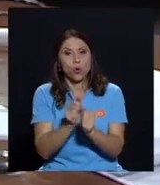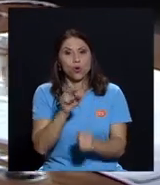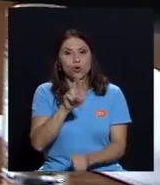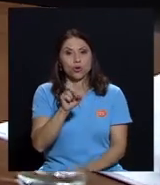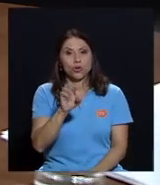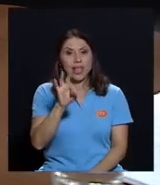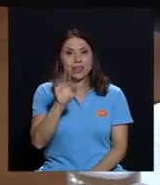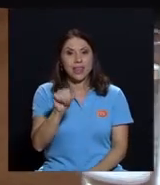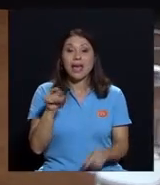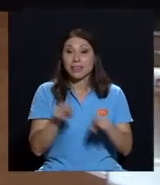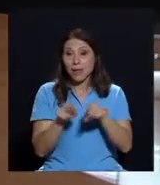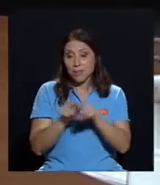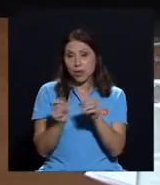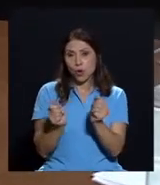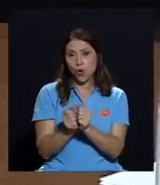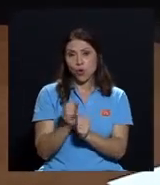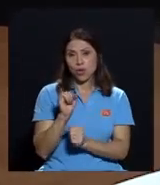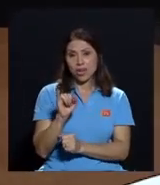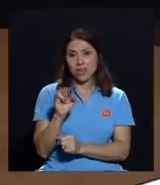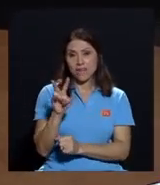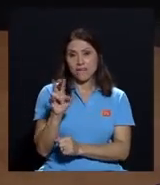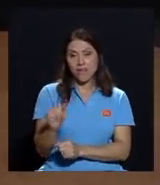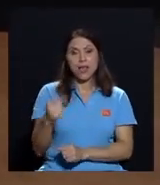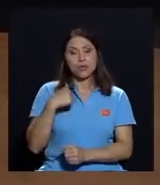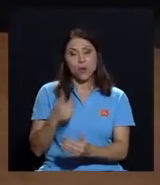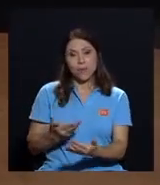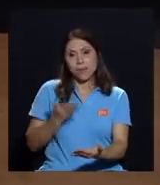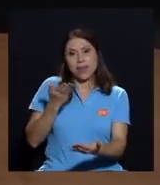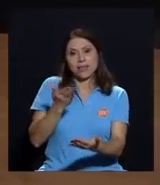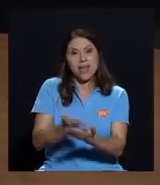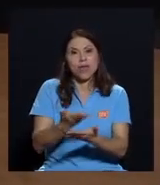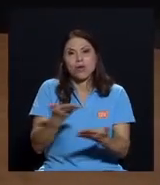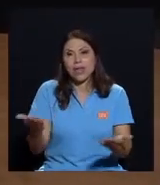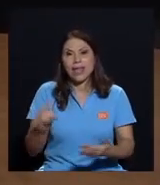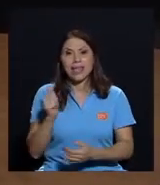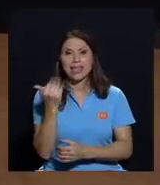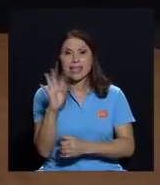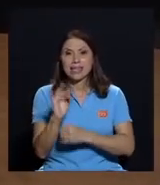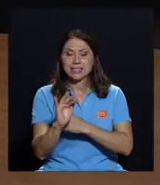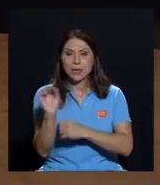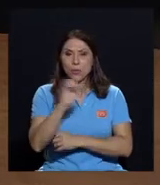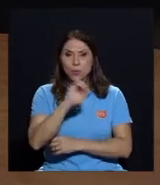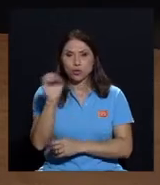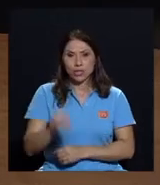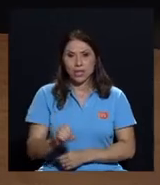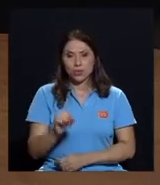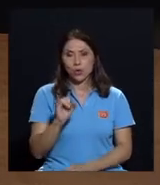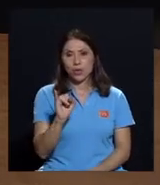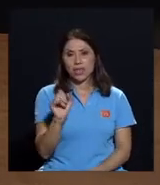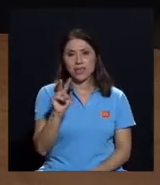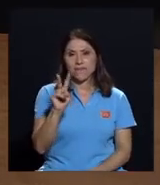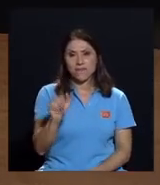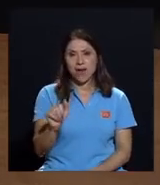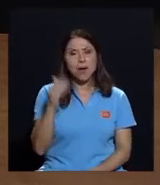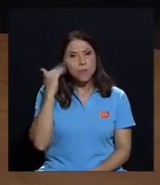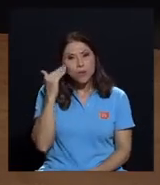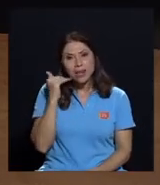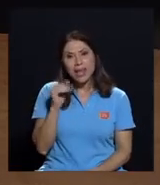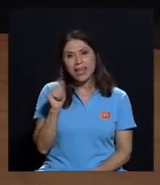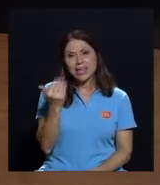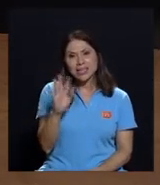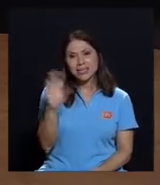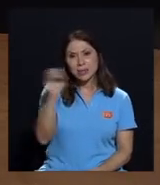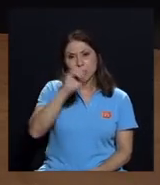del iva mi planteamiento había sido el 15 por ciento del iva y porque el 15% porque a los